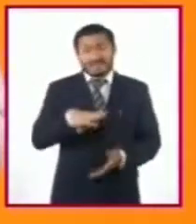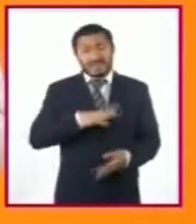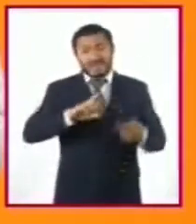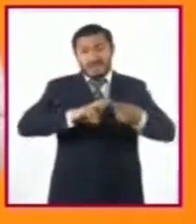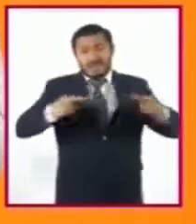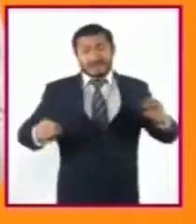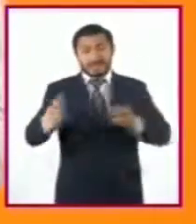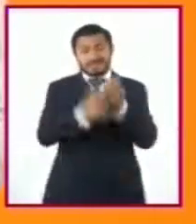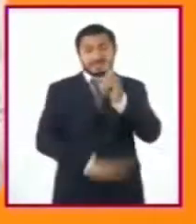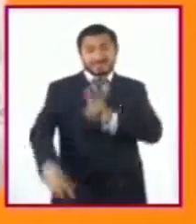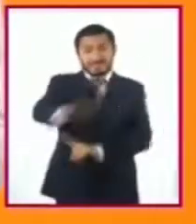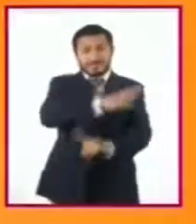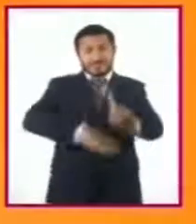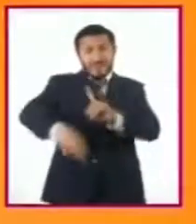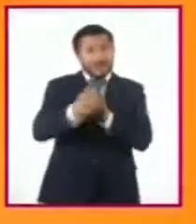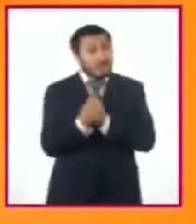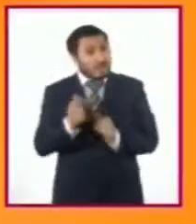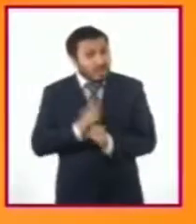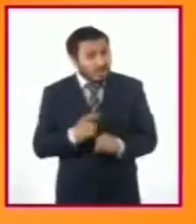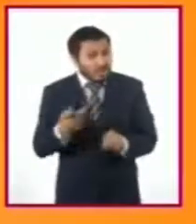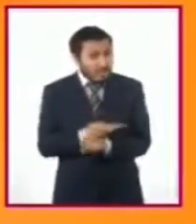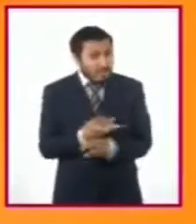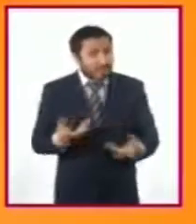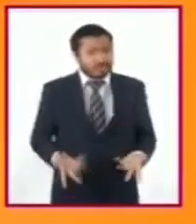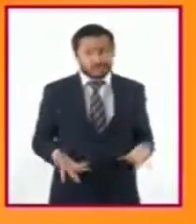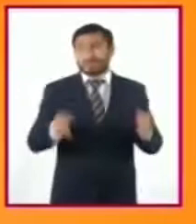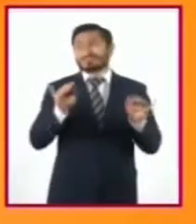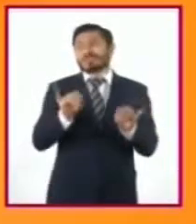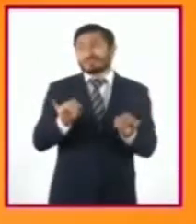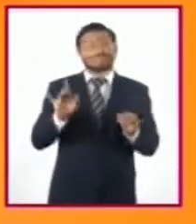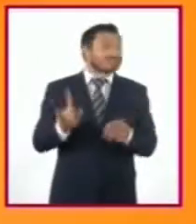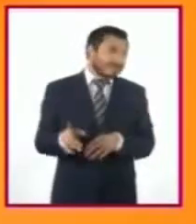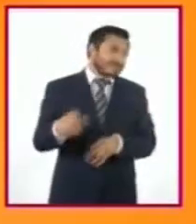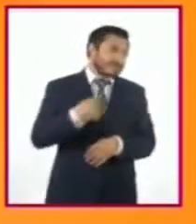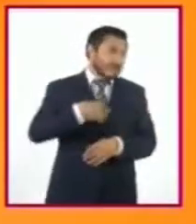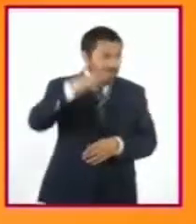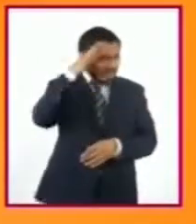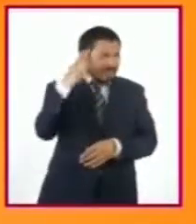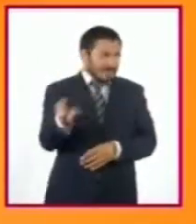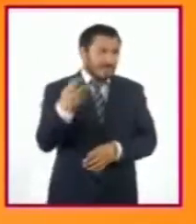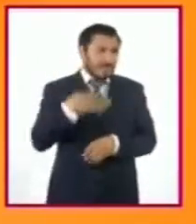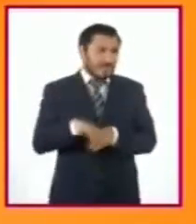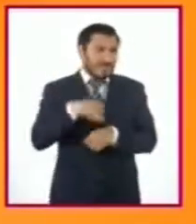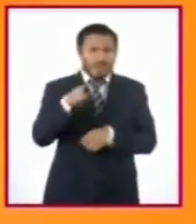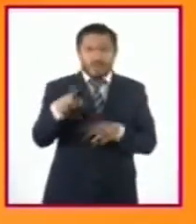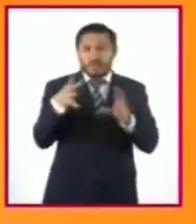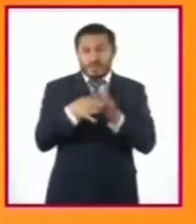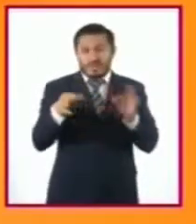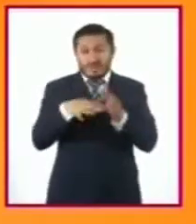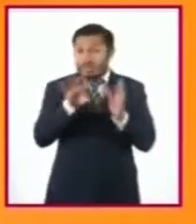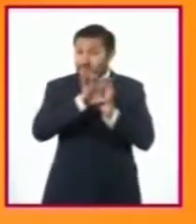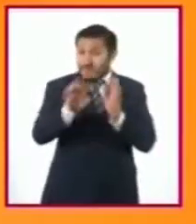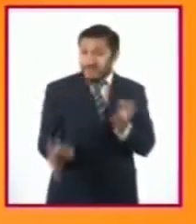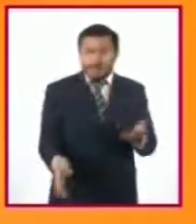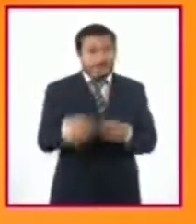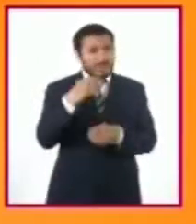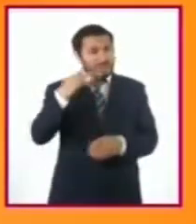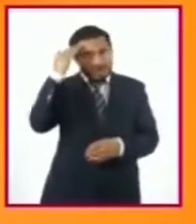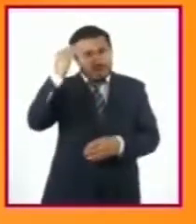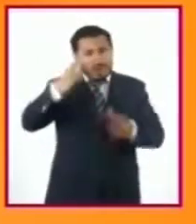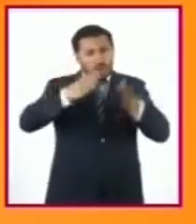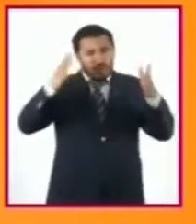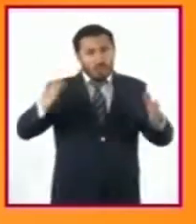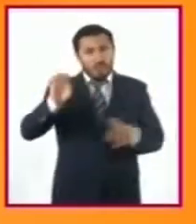sociedad está viviendo? Por supuesto, lo pensé mientras explicaba, por ejemplo, que en la Edad Media todo